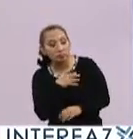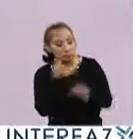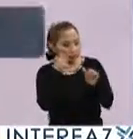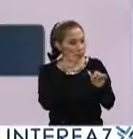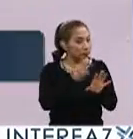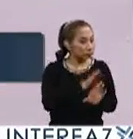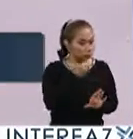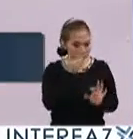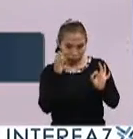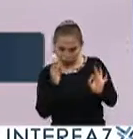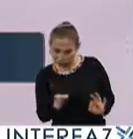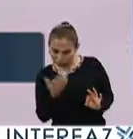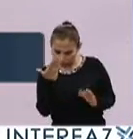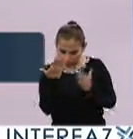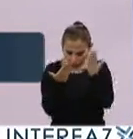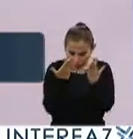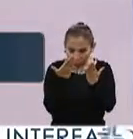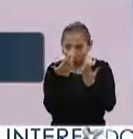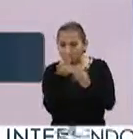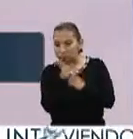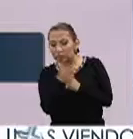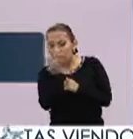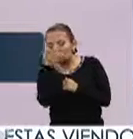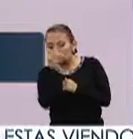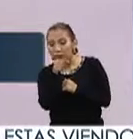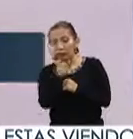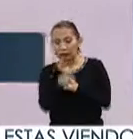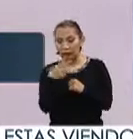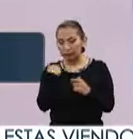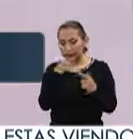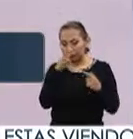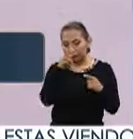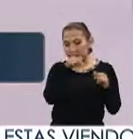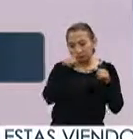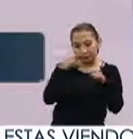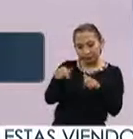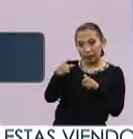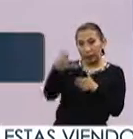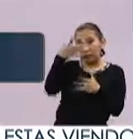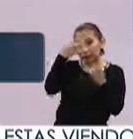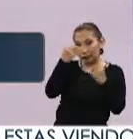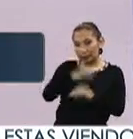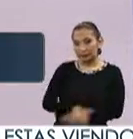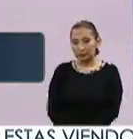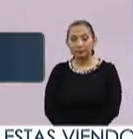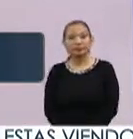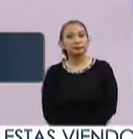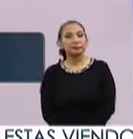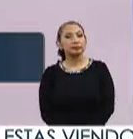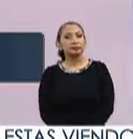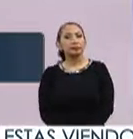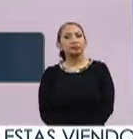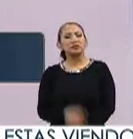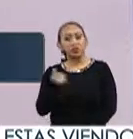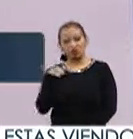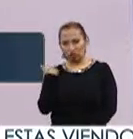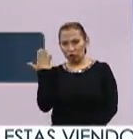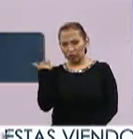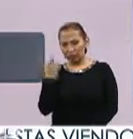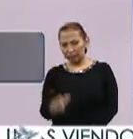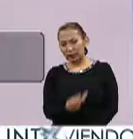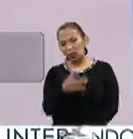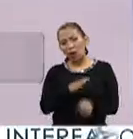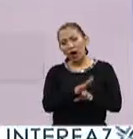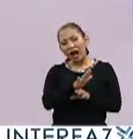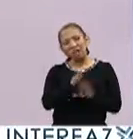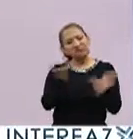los niños y pues te digo, enfocarlos al aprendizaje. Claro. Cuando te hacía esa pregunta de qué tipo